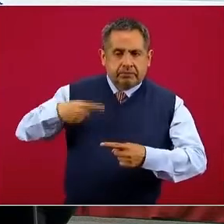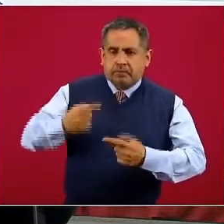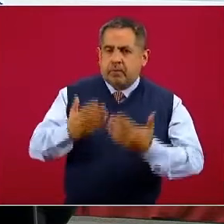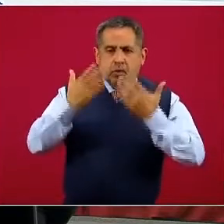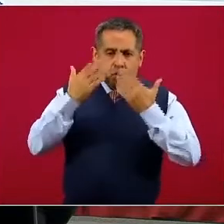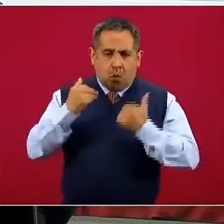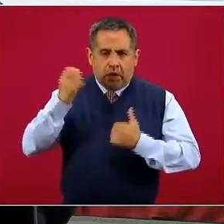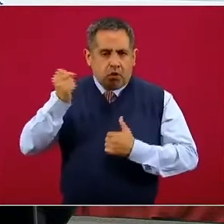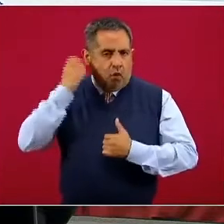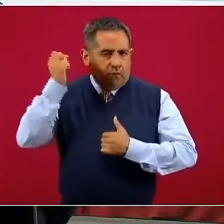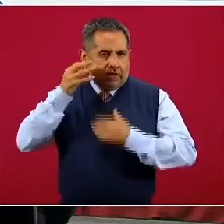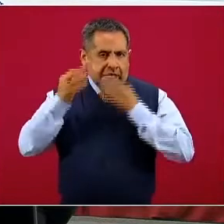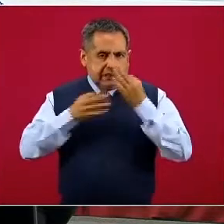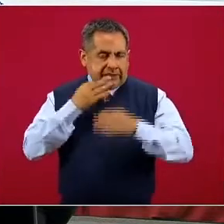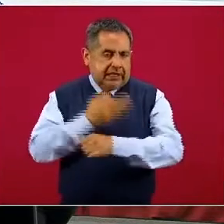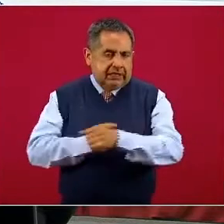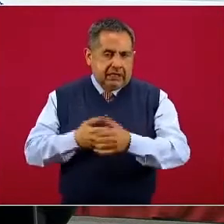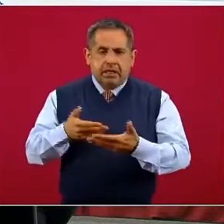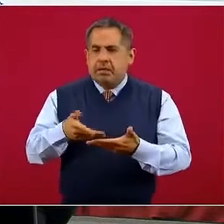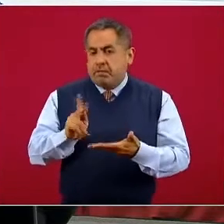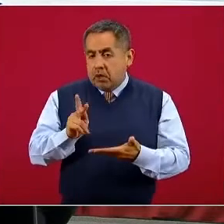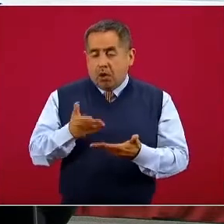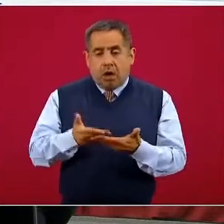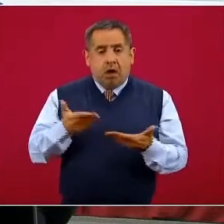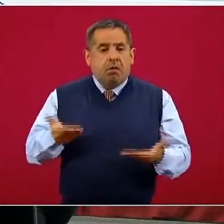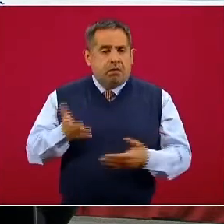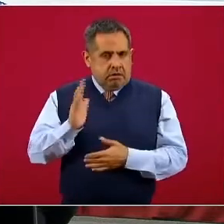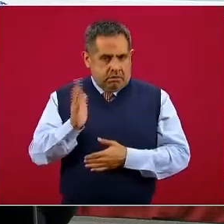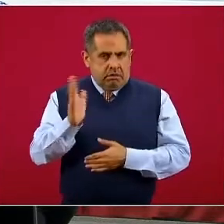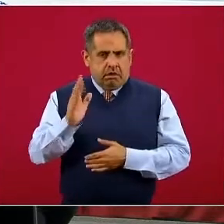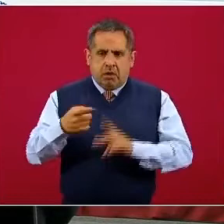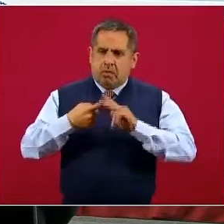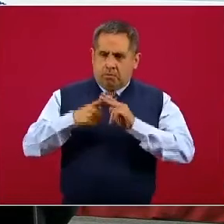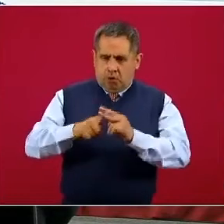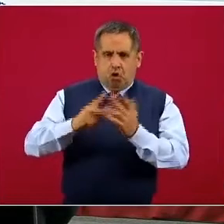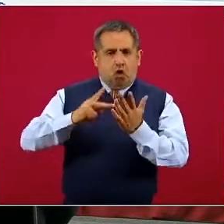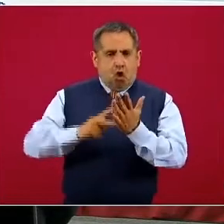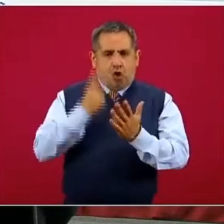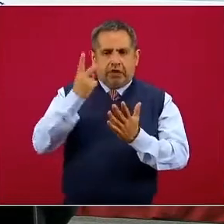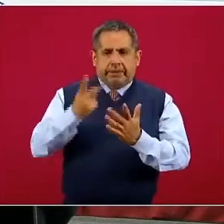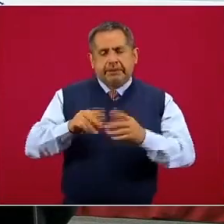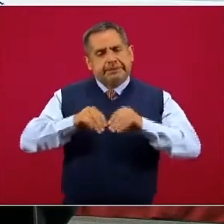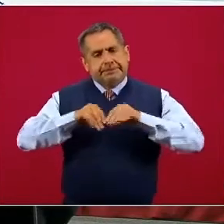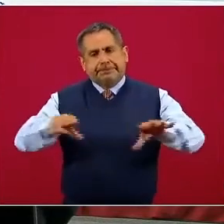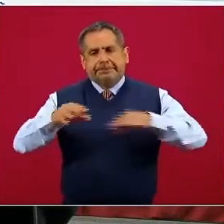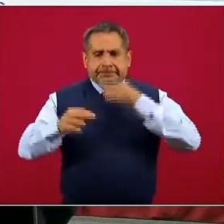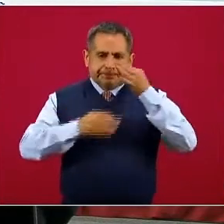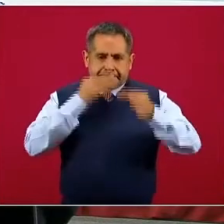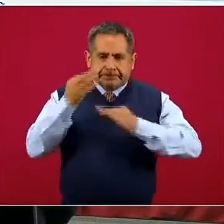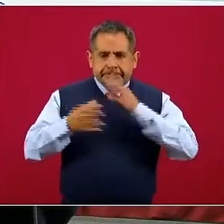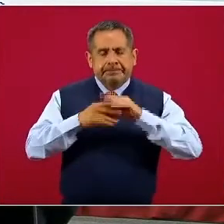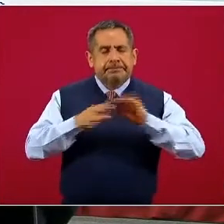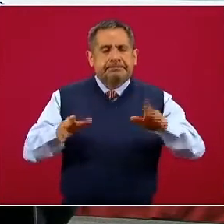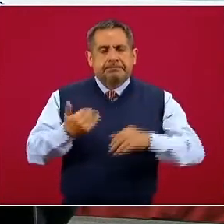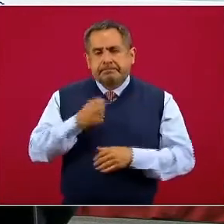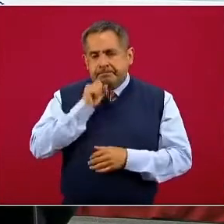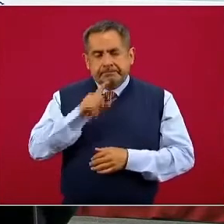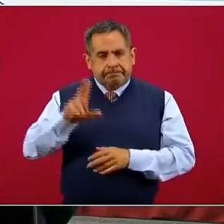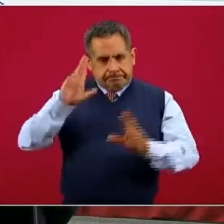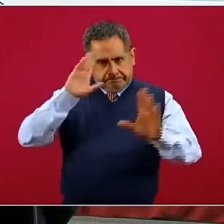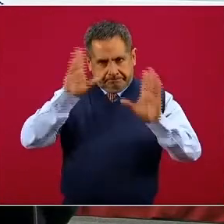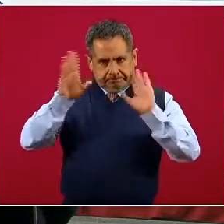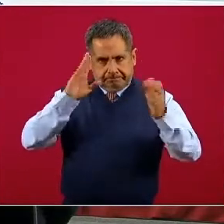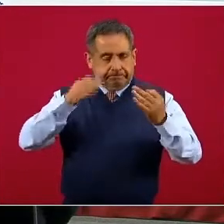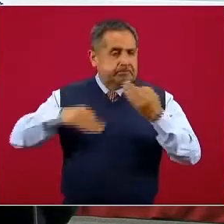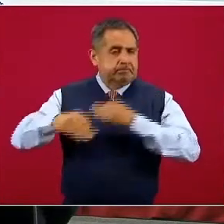conferencia vespertina, pero el día de hoy estamos nuevamente reiniciando con ellas. Por lo mismo también entonces un saludo a todas